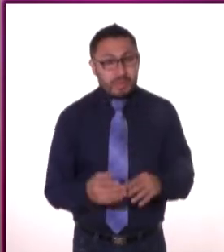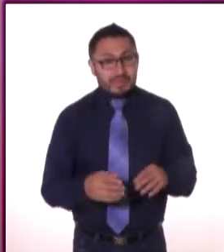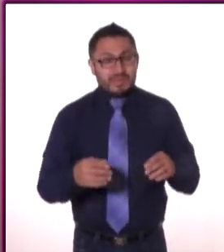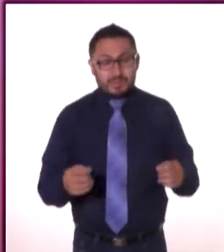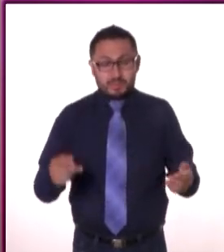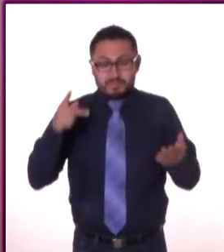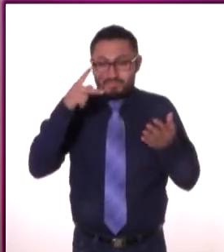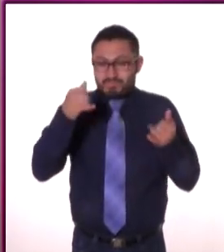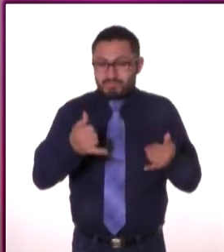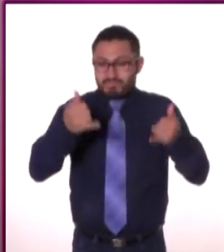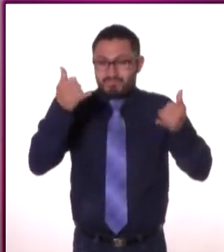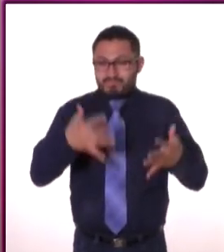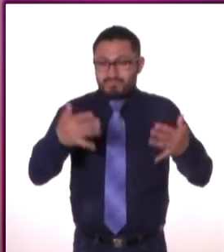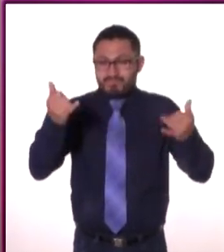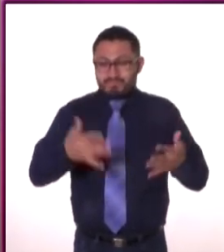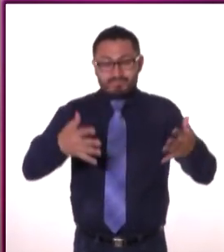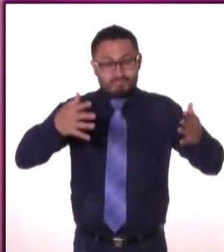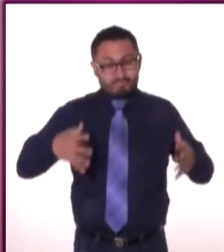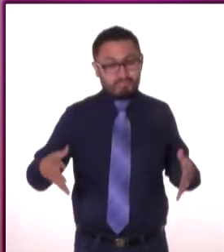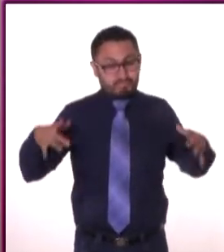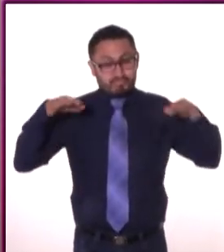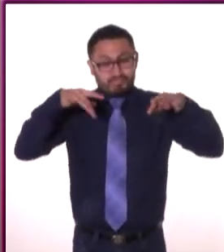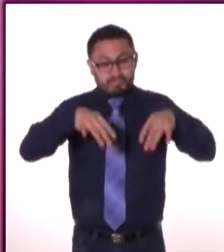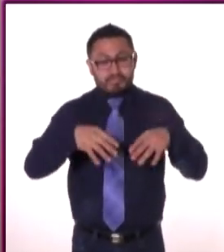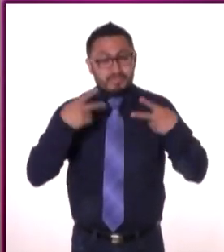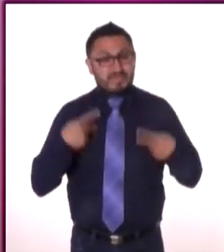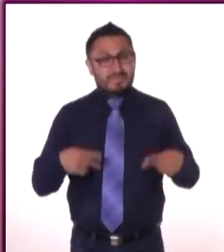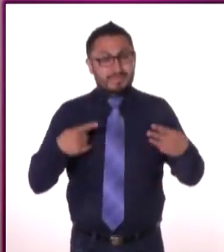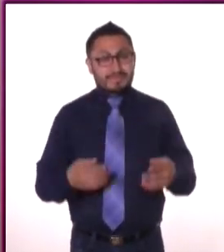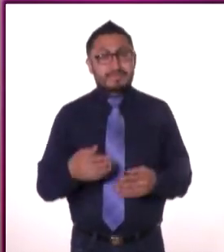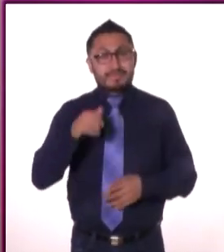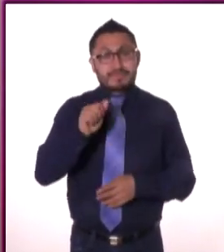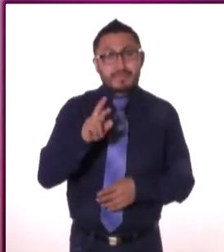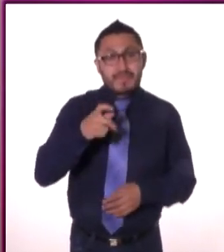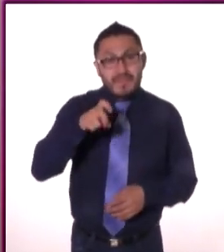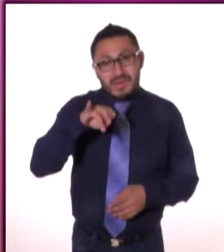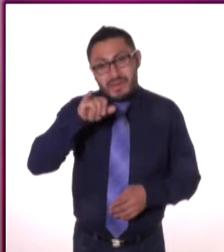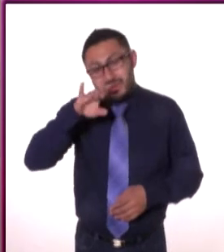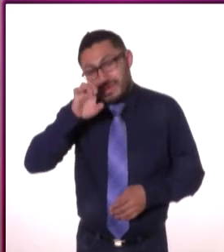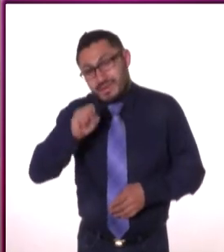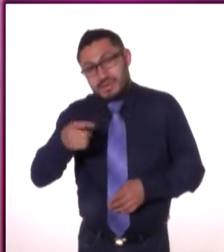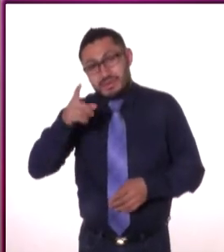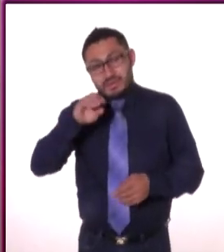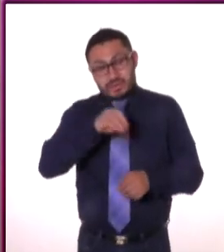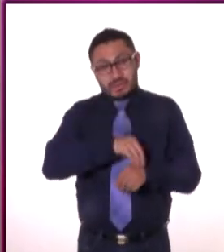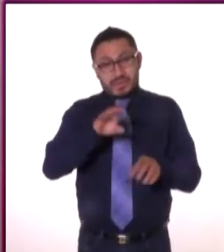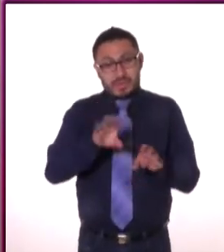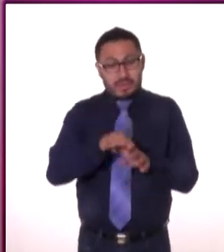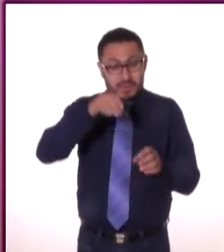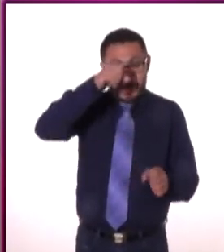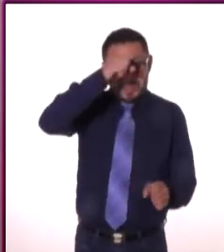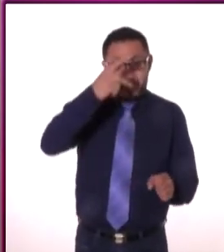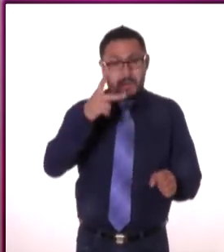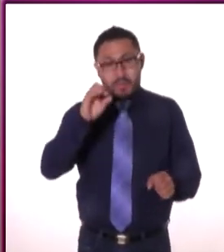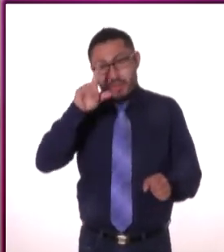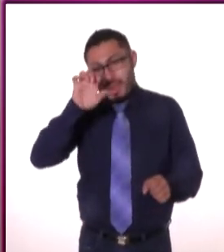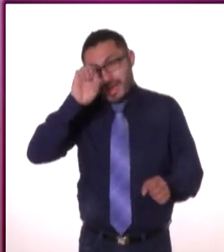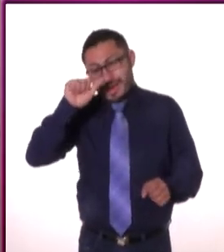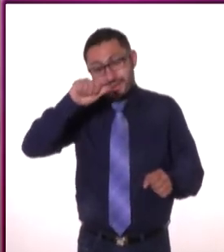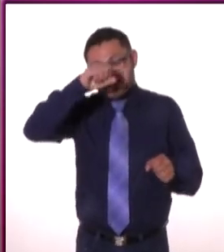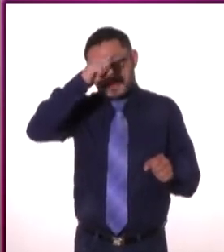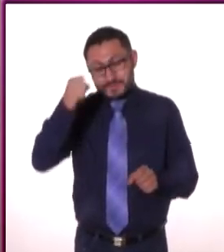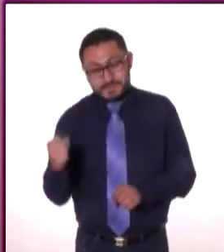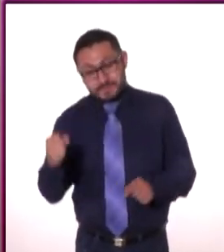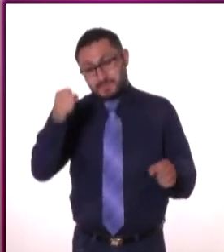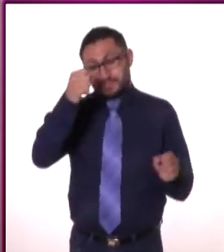gente, la llenan de carga y Arquímedes instala unos dispositivos, un polipasto, un sistema de